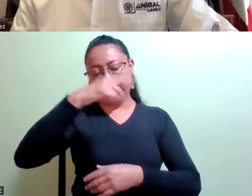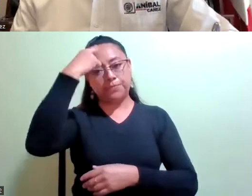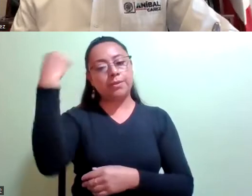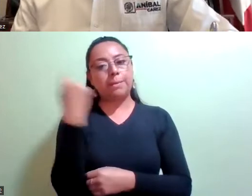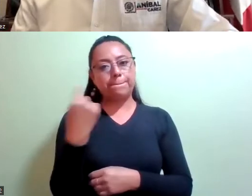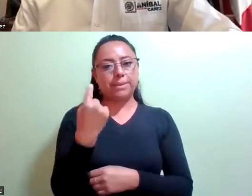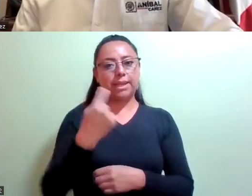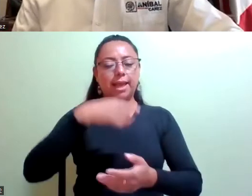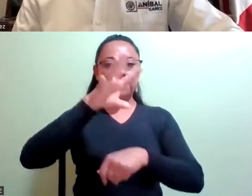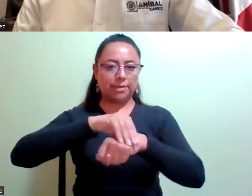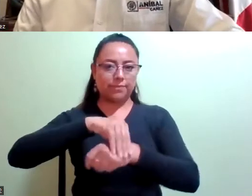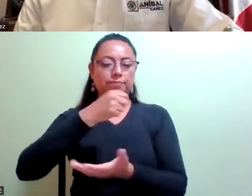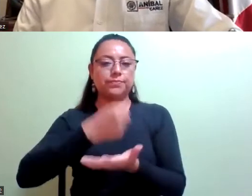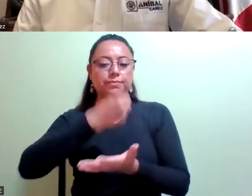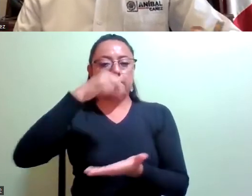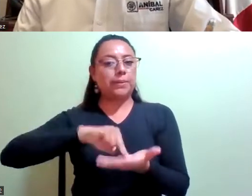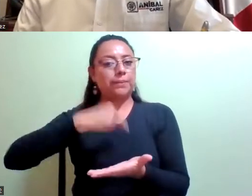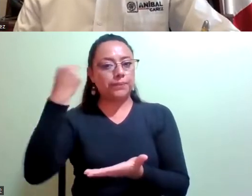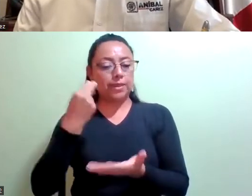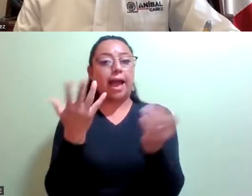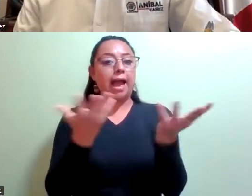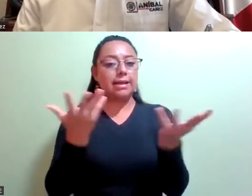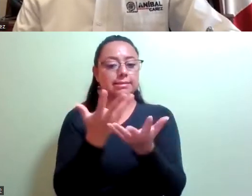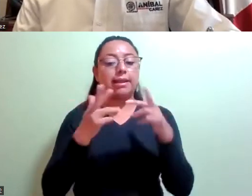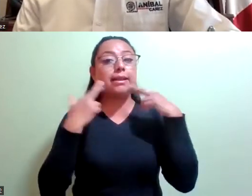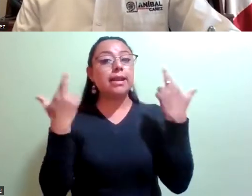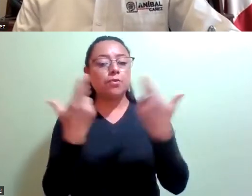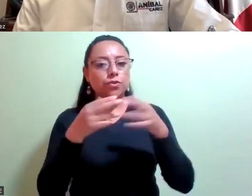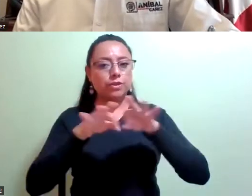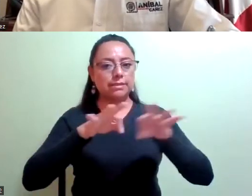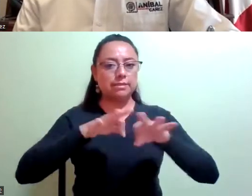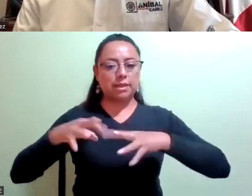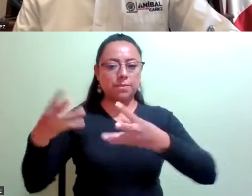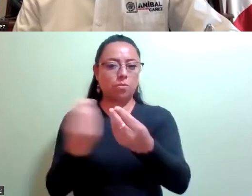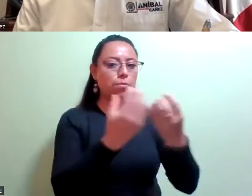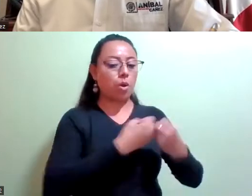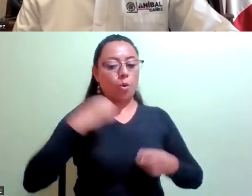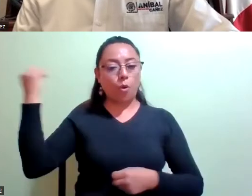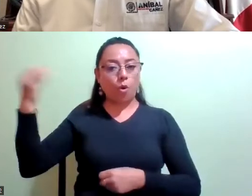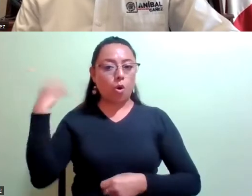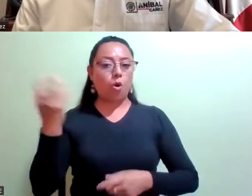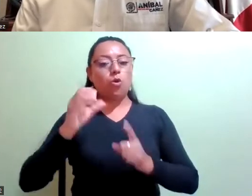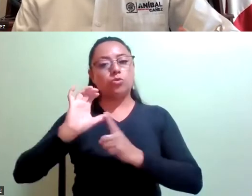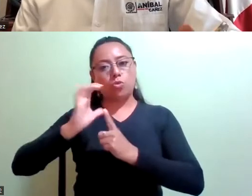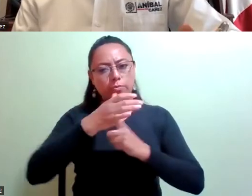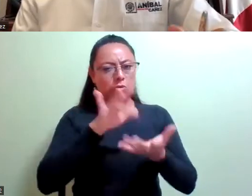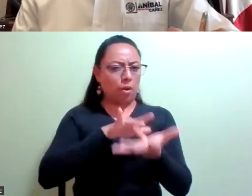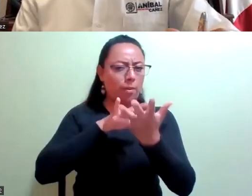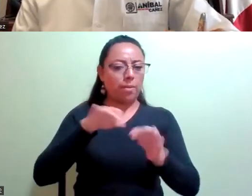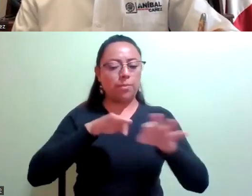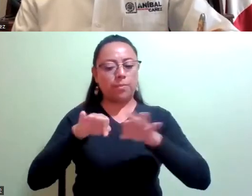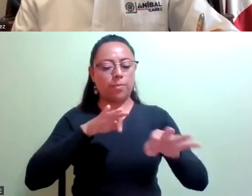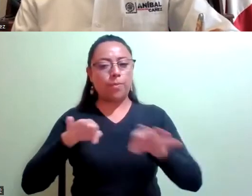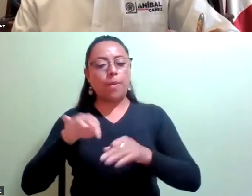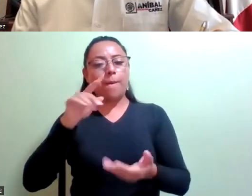se autoriza suscribir y llevar a cabo mesas de trabajo y foros con comisiones legislativas de seguimiento